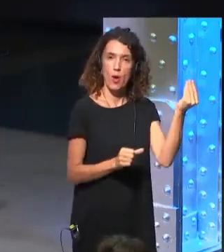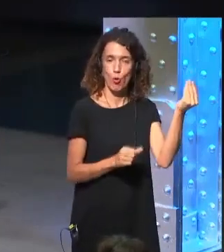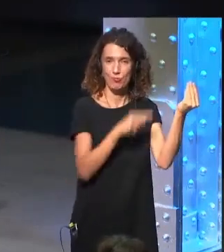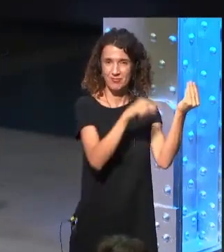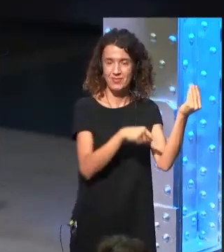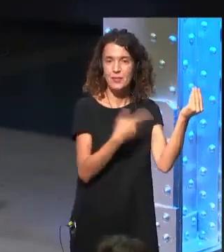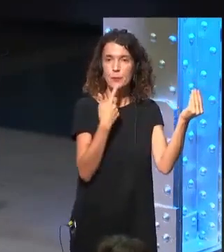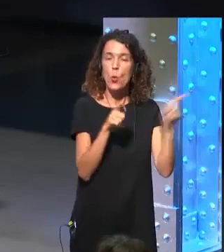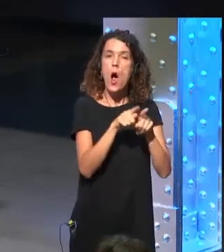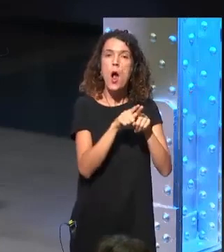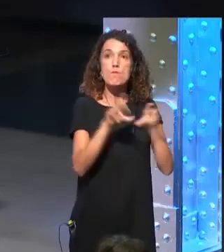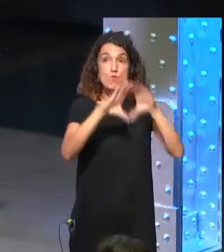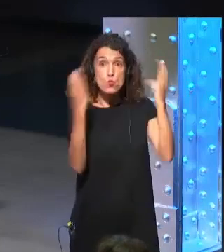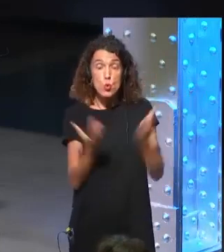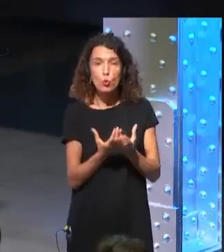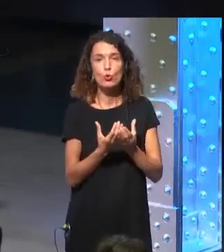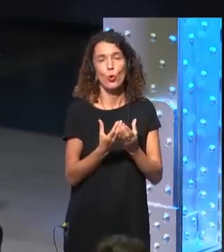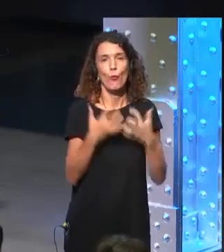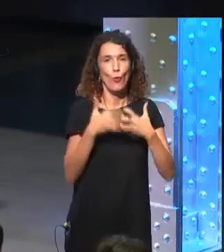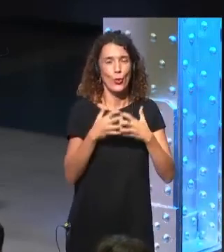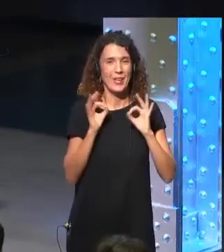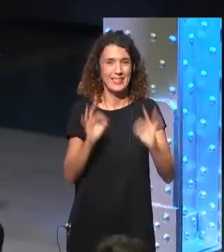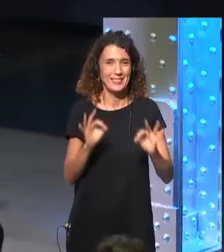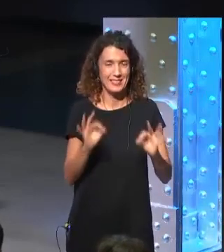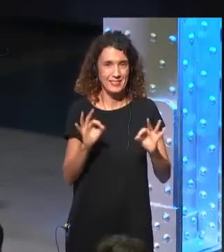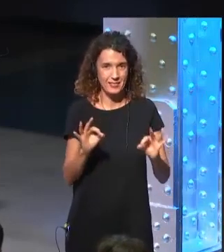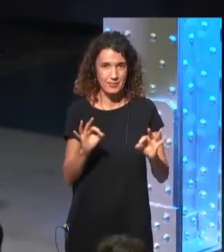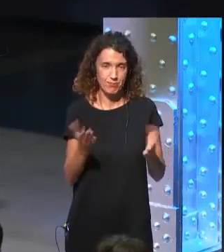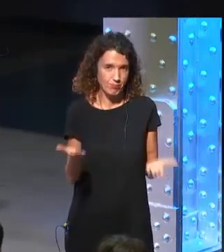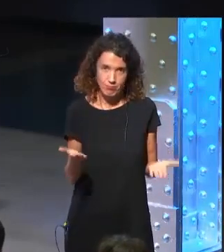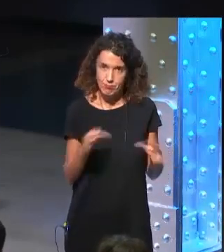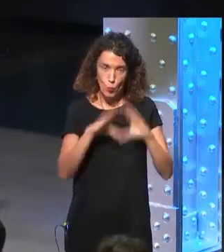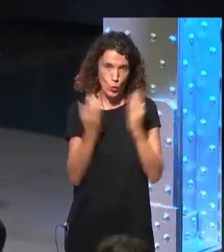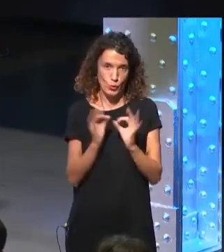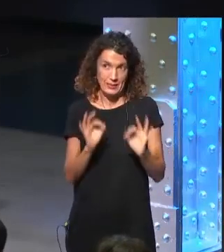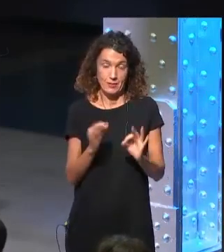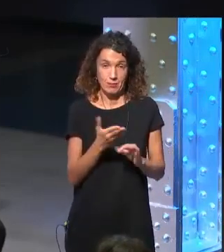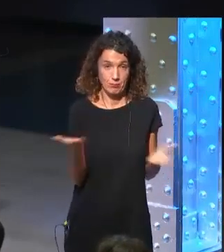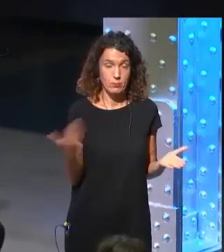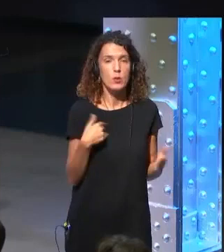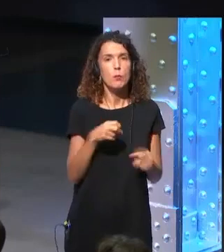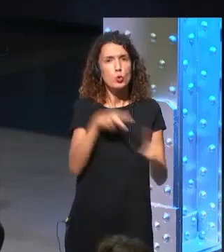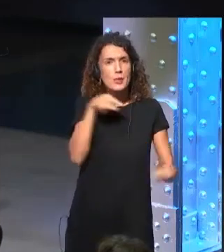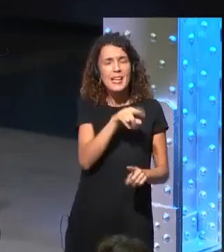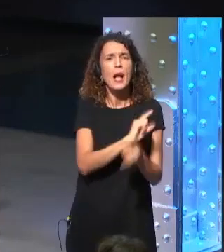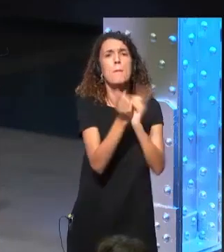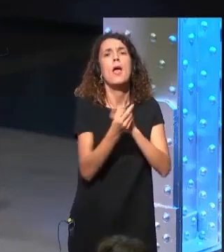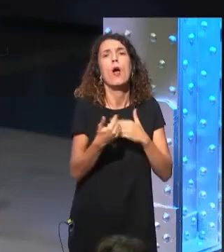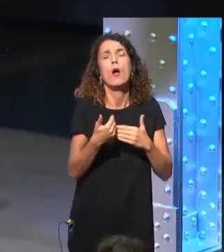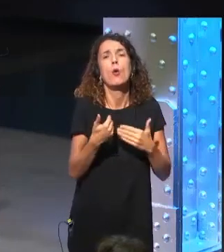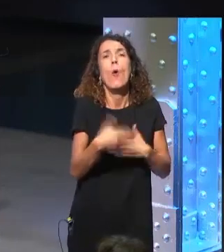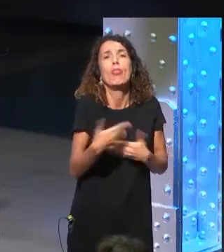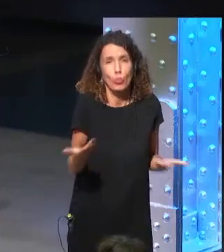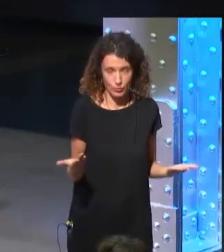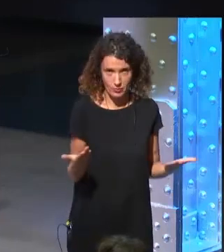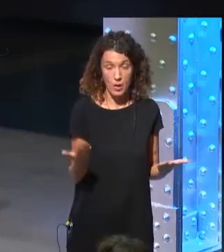cómo se mueve el mundo, cómo funciona el mundo. ¿Cuándo vamos a cambiar este punto de vista?